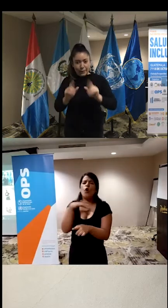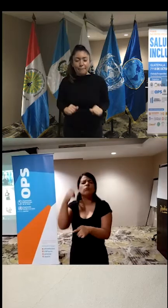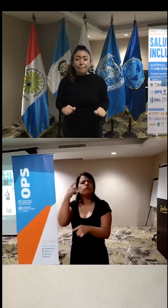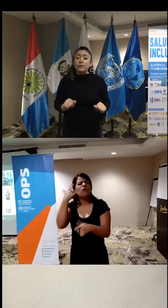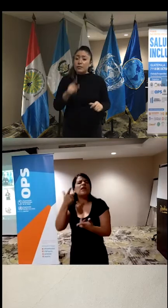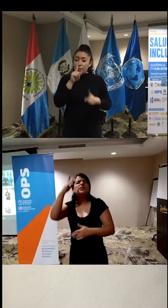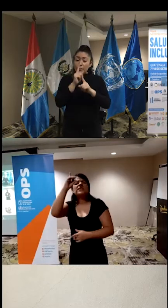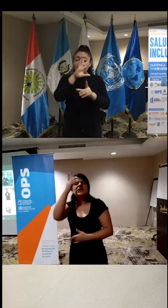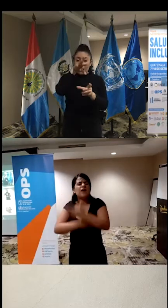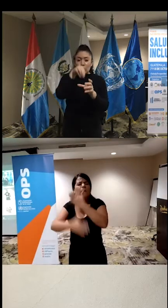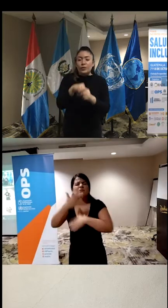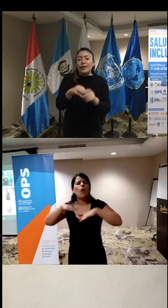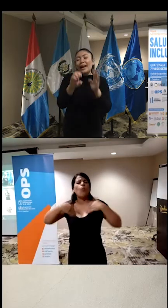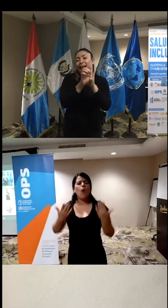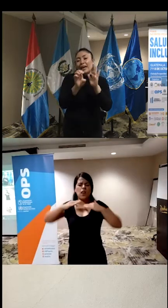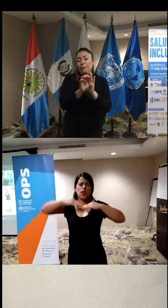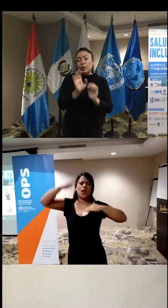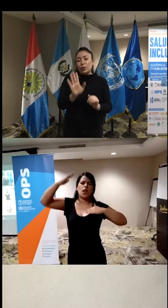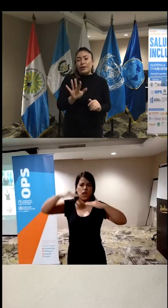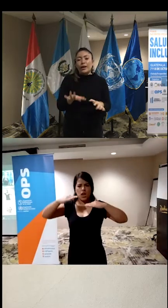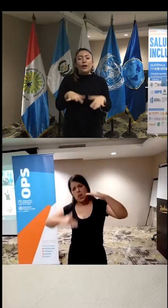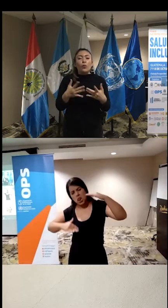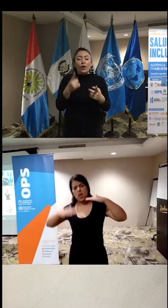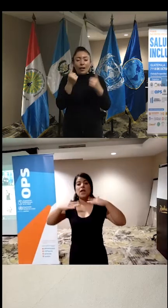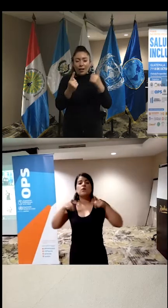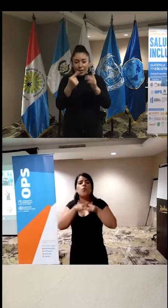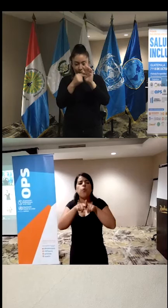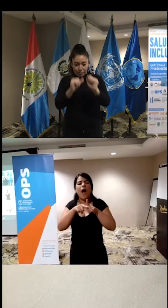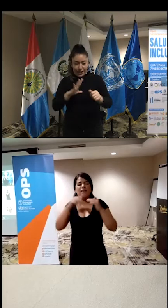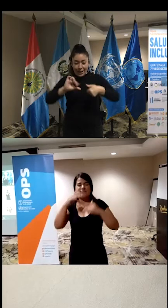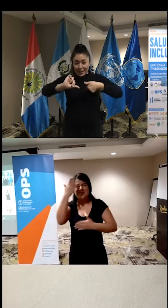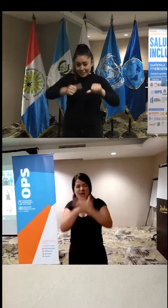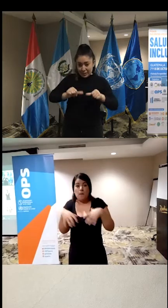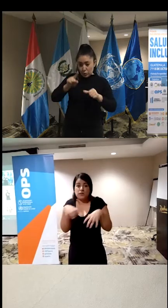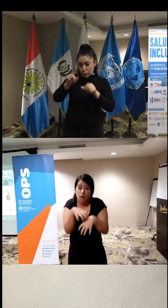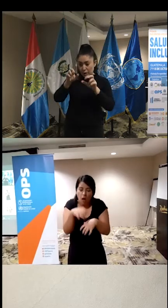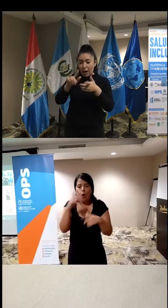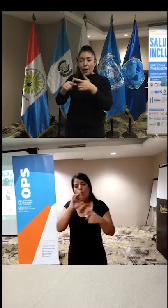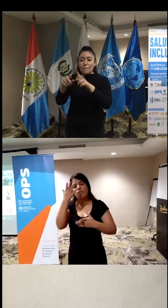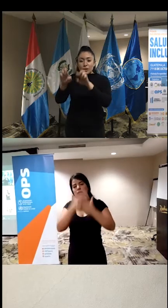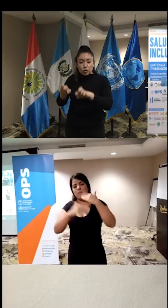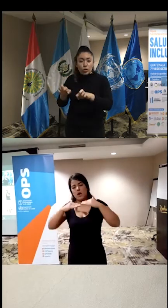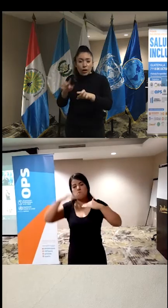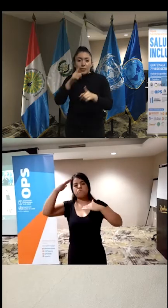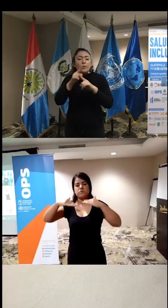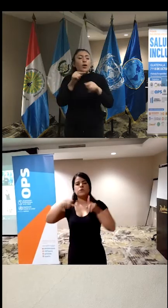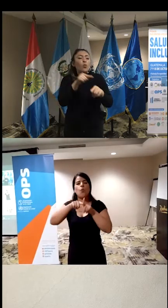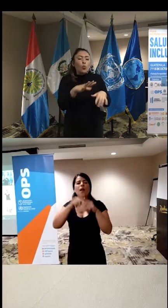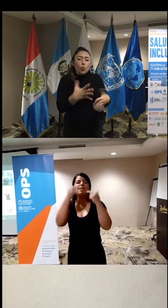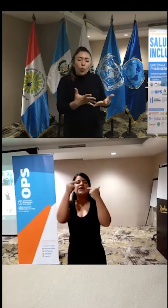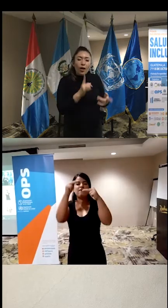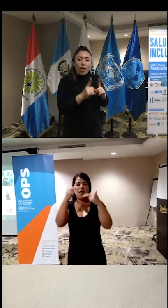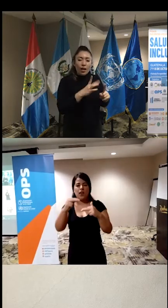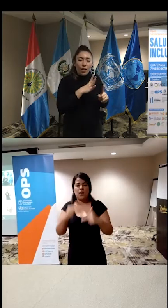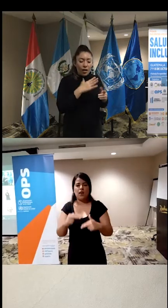por ejemplo, cuál es el nivel de la deficiencia que tiene una persona y cuáles son esas barreras